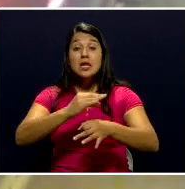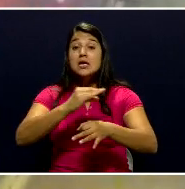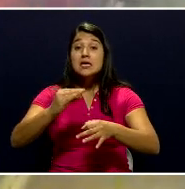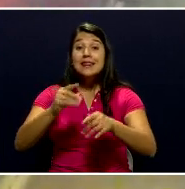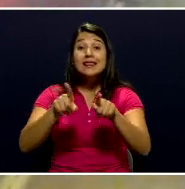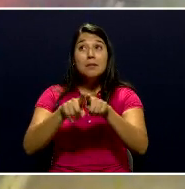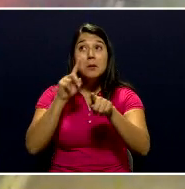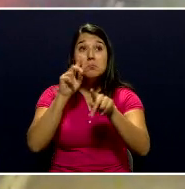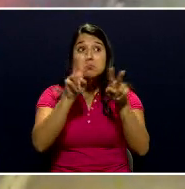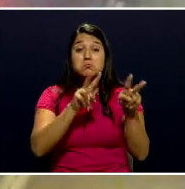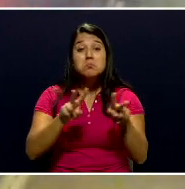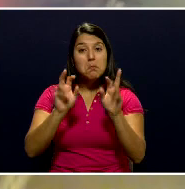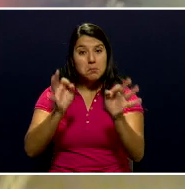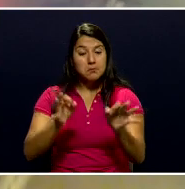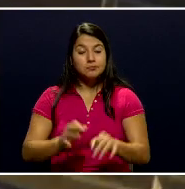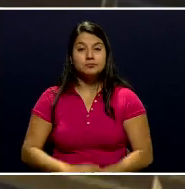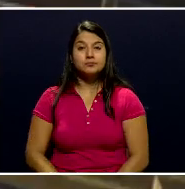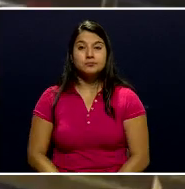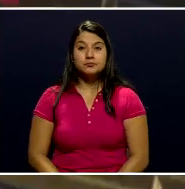la visibilidad es muy buena.